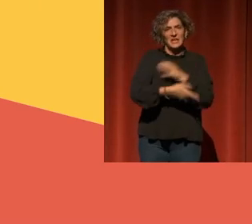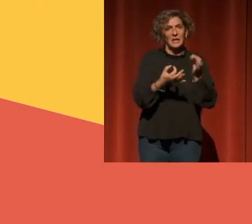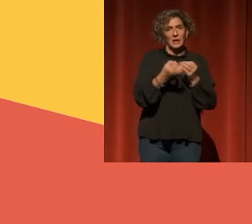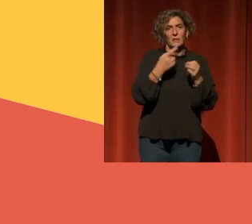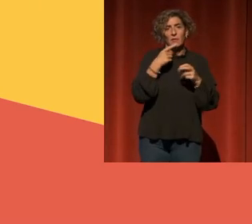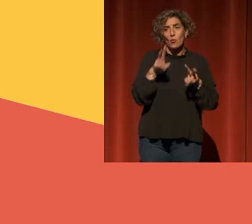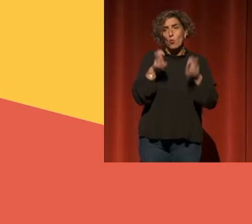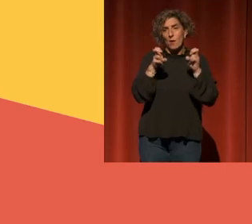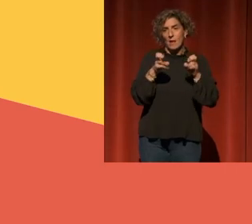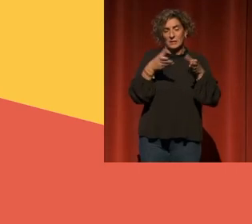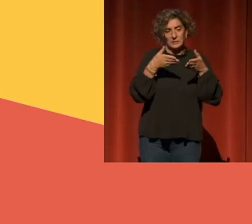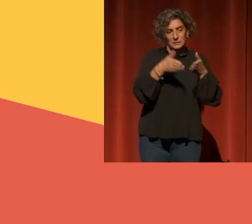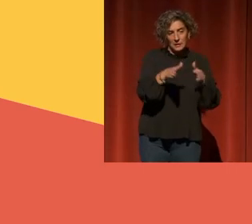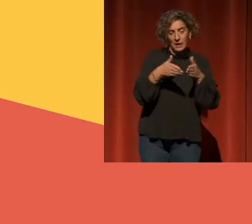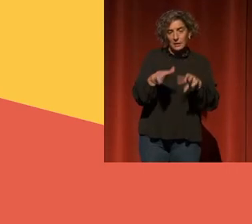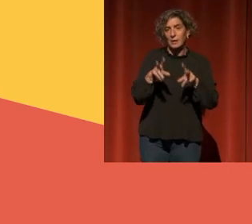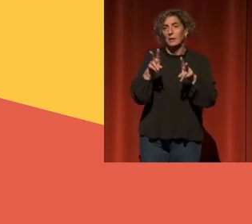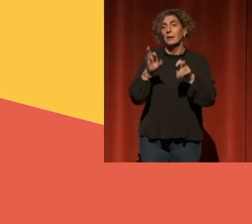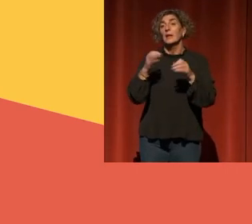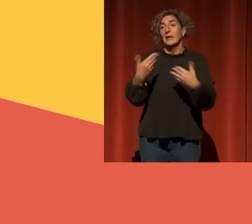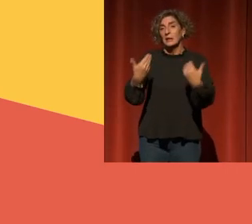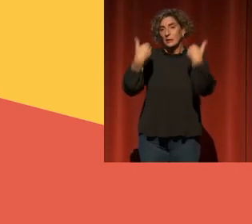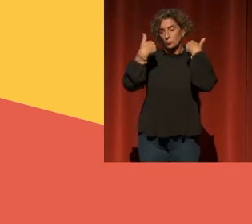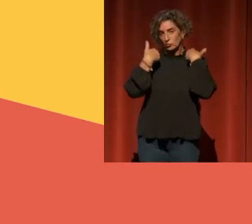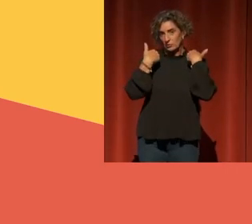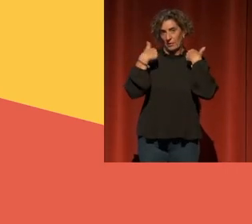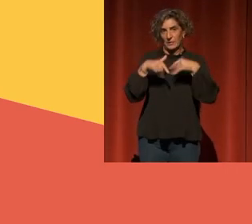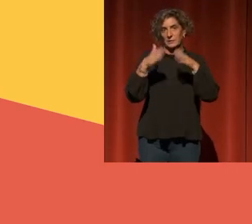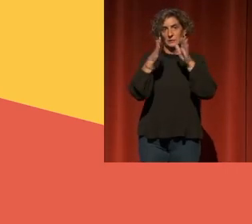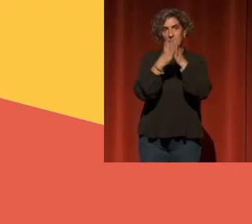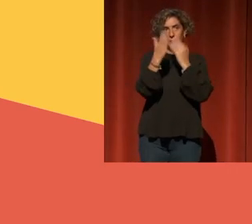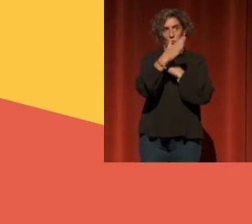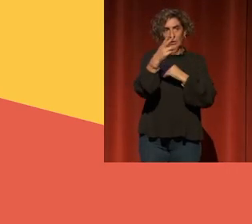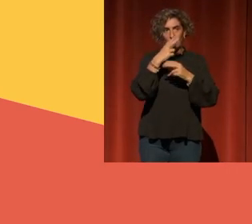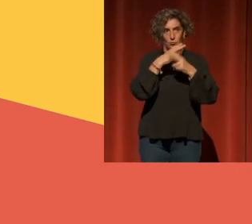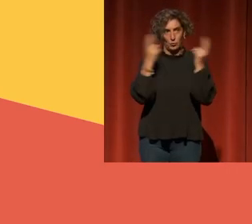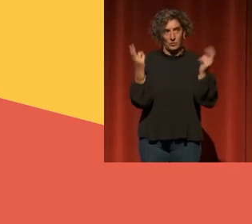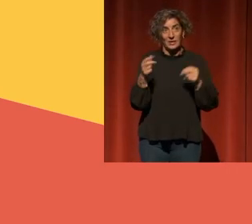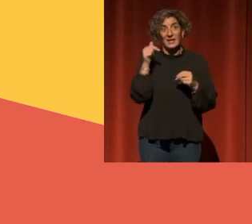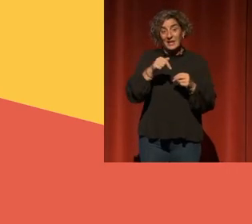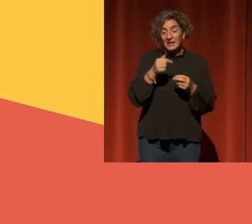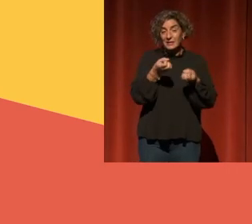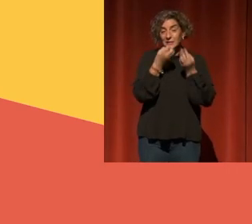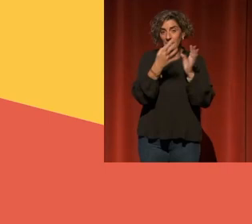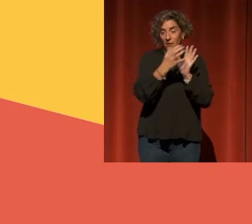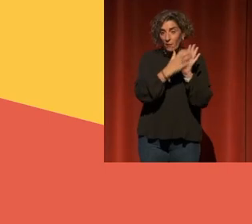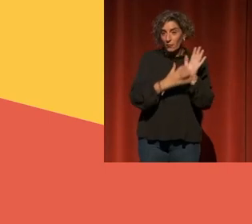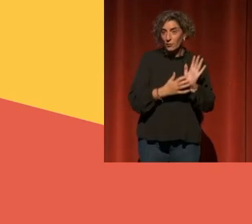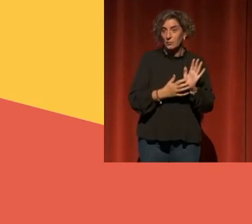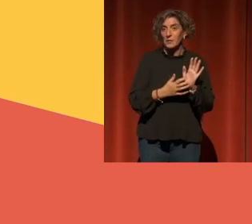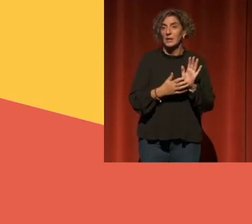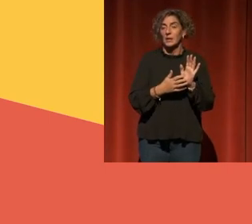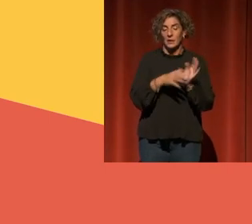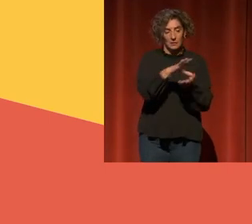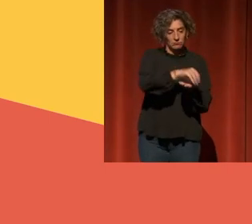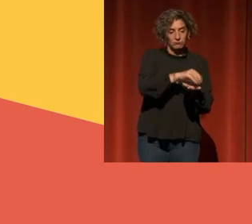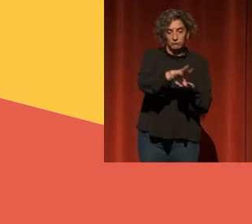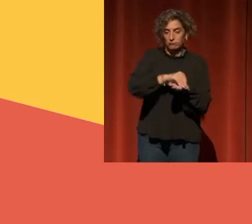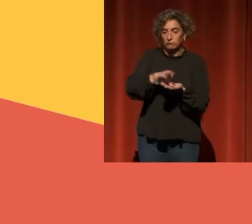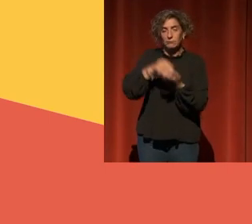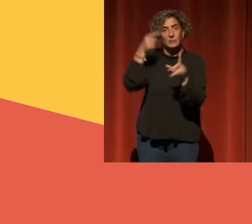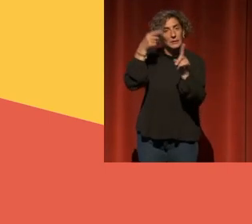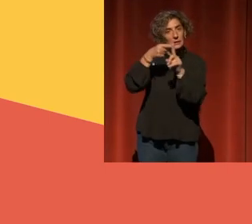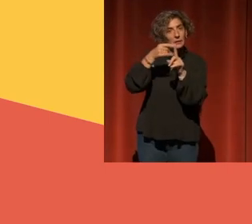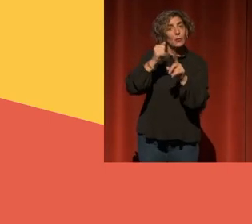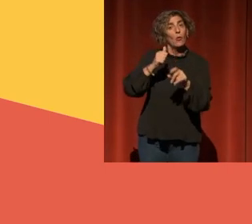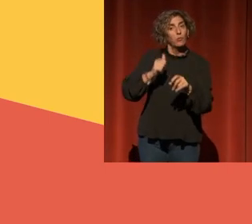tareas o responsabilidades de las bibliotecas públicas Pues bien este informe eh recoge los retos y oportunidades